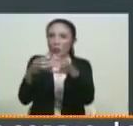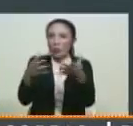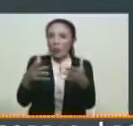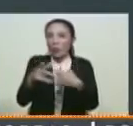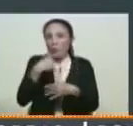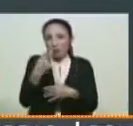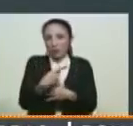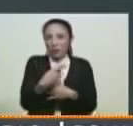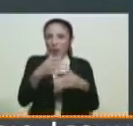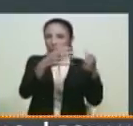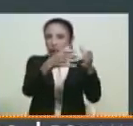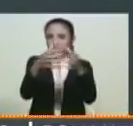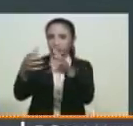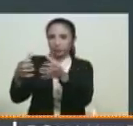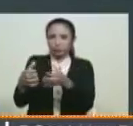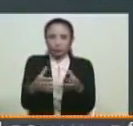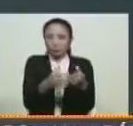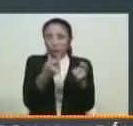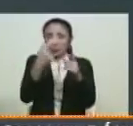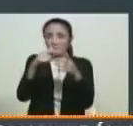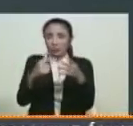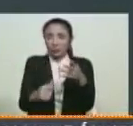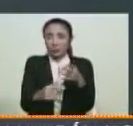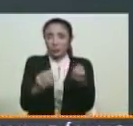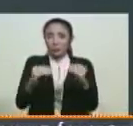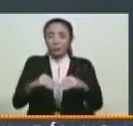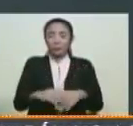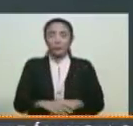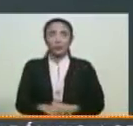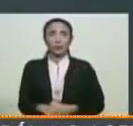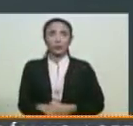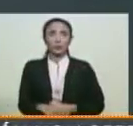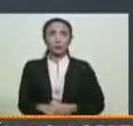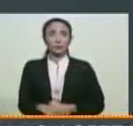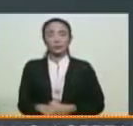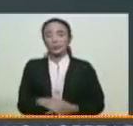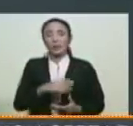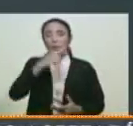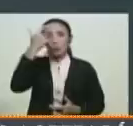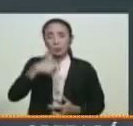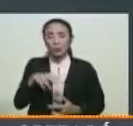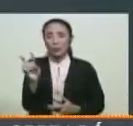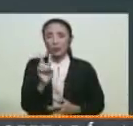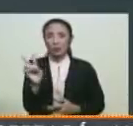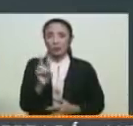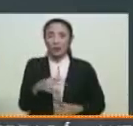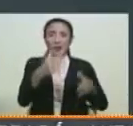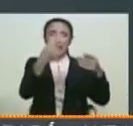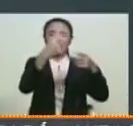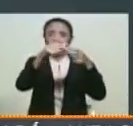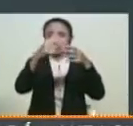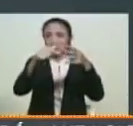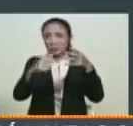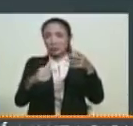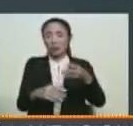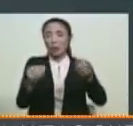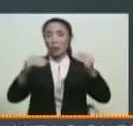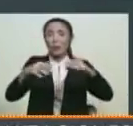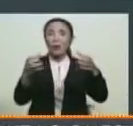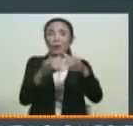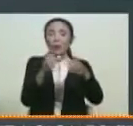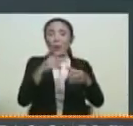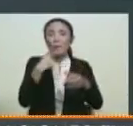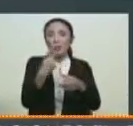Venezuela, el Partido Patria para Todos, el Movimiento Revolucionario Tupamaro, el Movimiento Electoral del Pueblo,